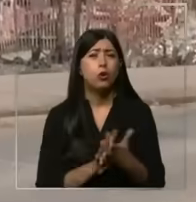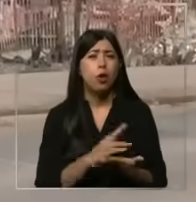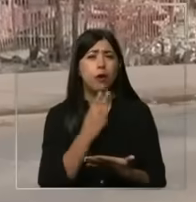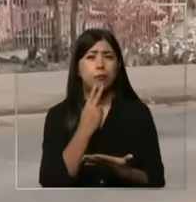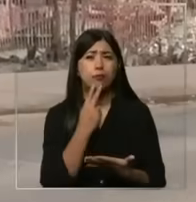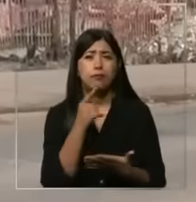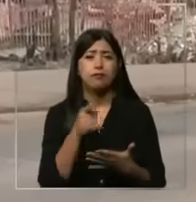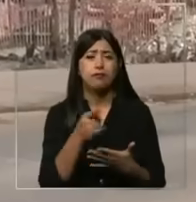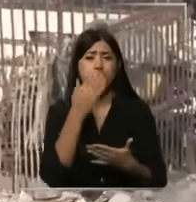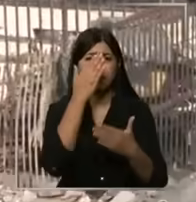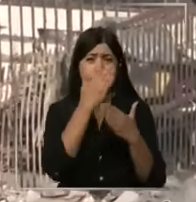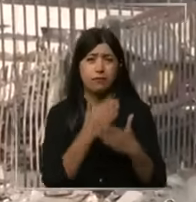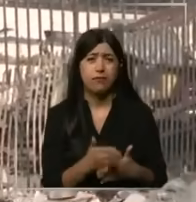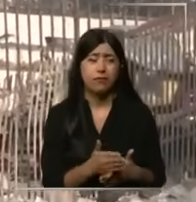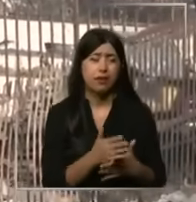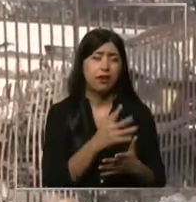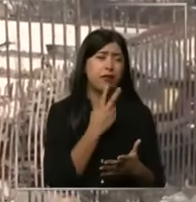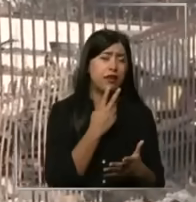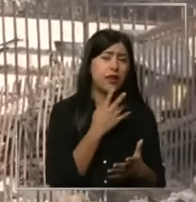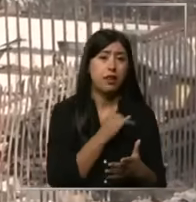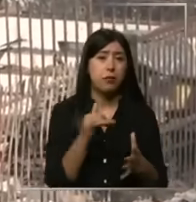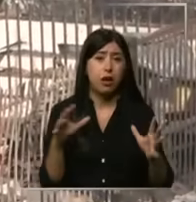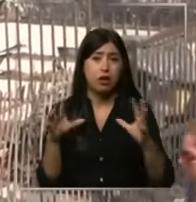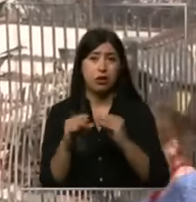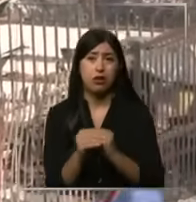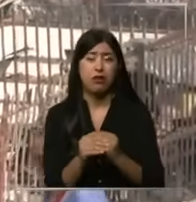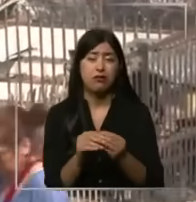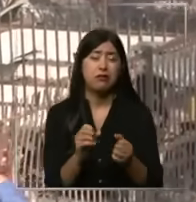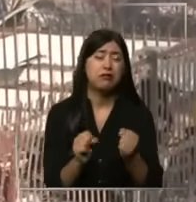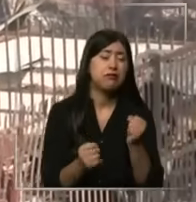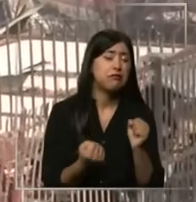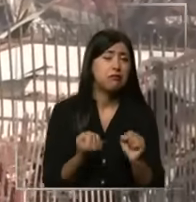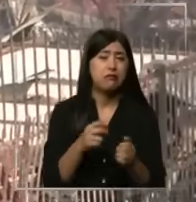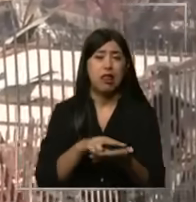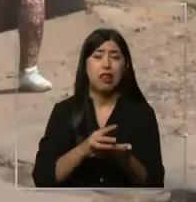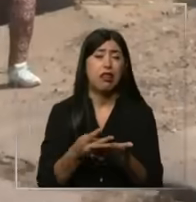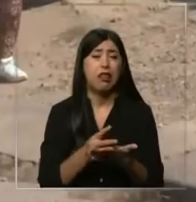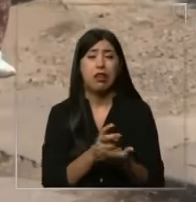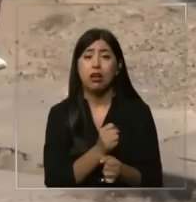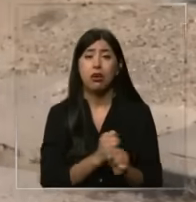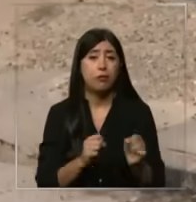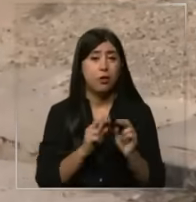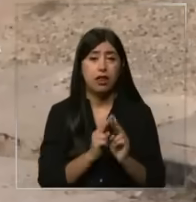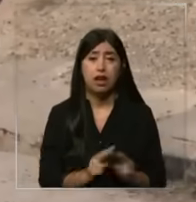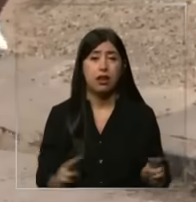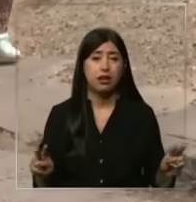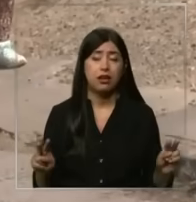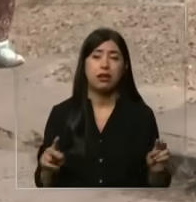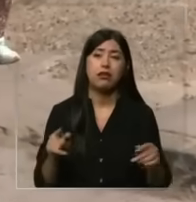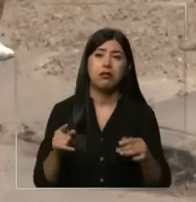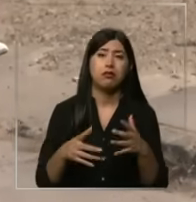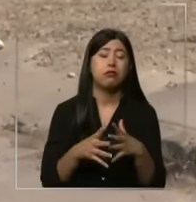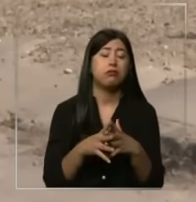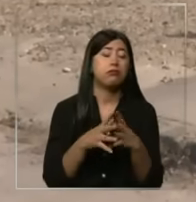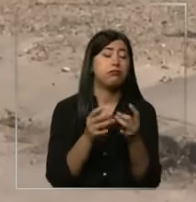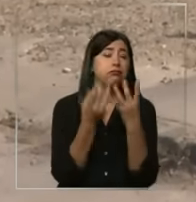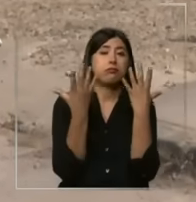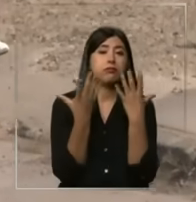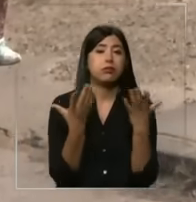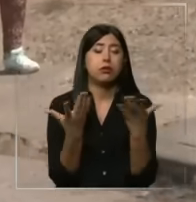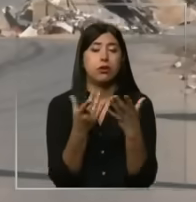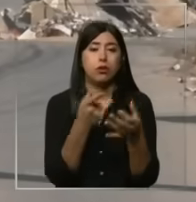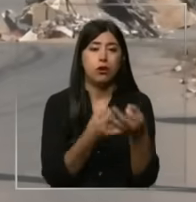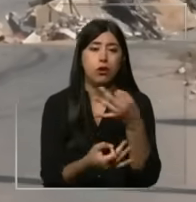tienen que presenciar durante el día y que después la noche tampoco lo puedan pasar en tranquilidad, la verdad que es tremendo lo que nos vas